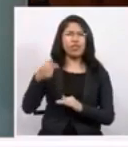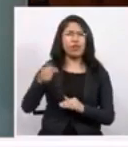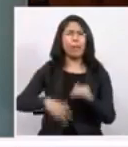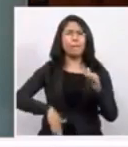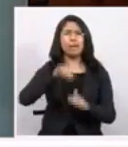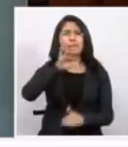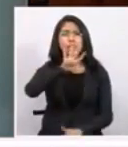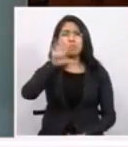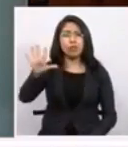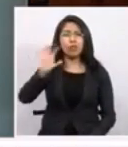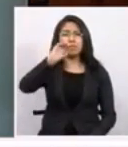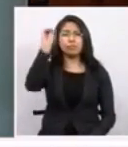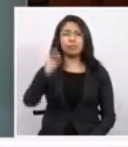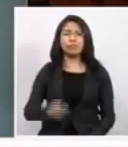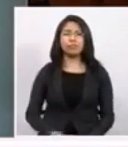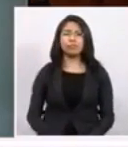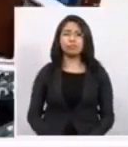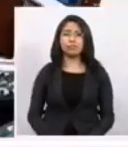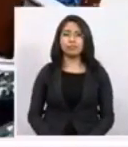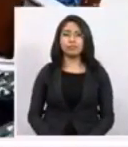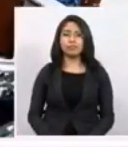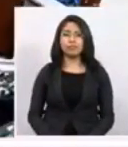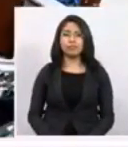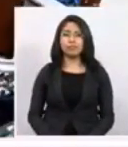del 55%.